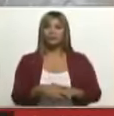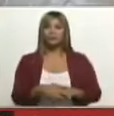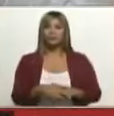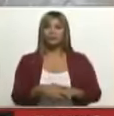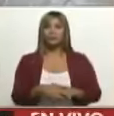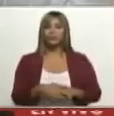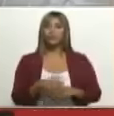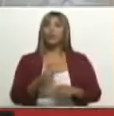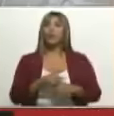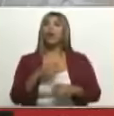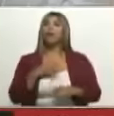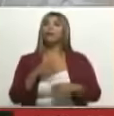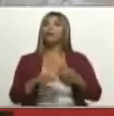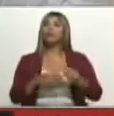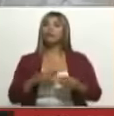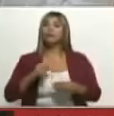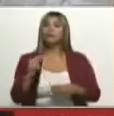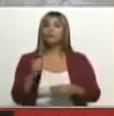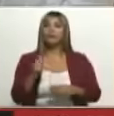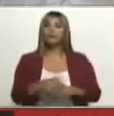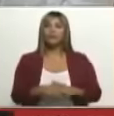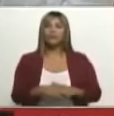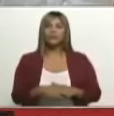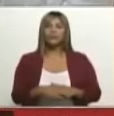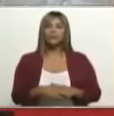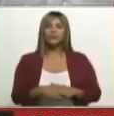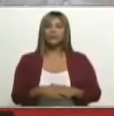las competencias de nuestros funcionarios